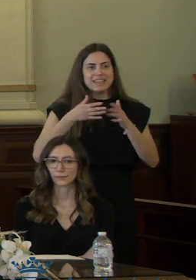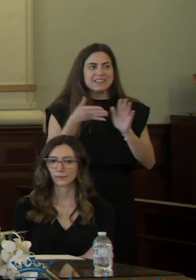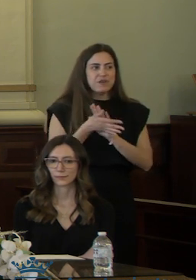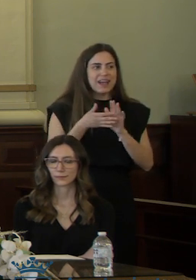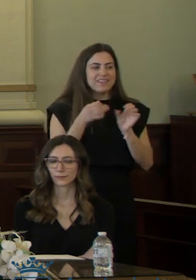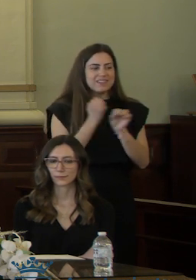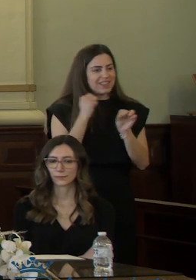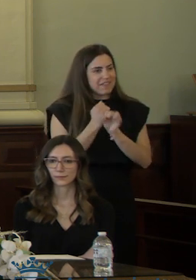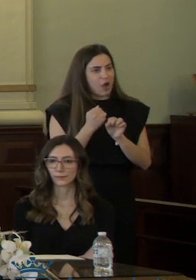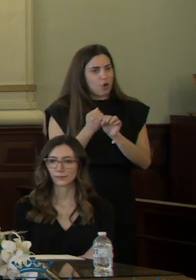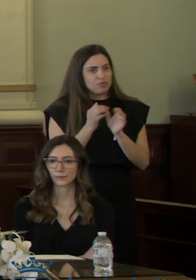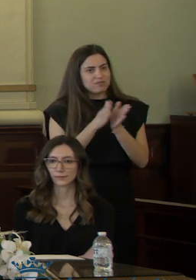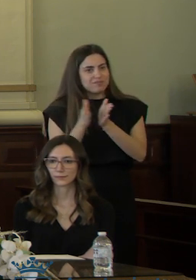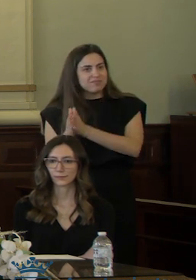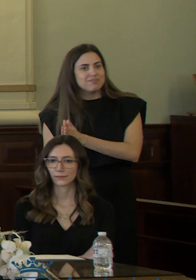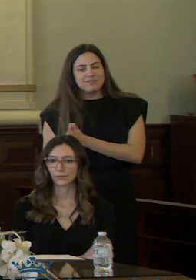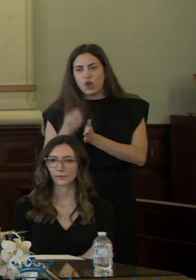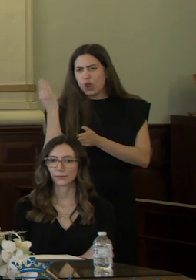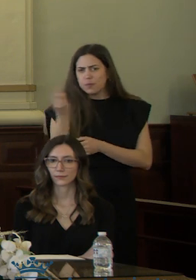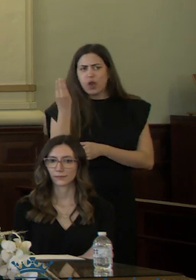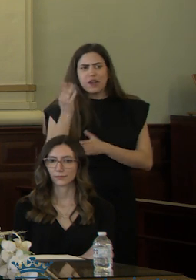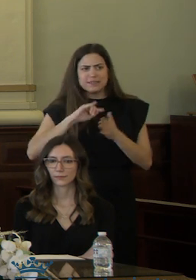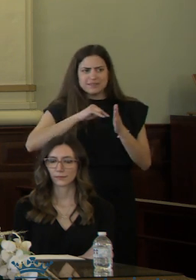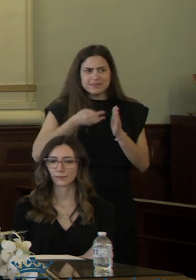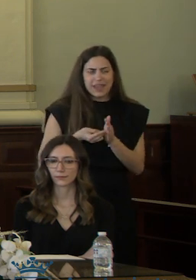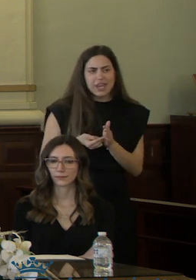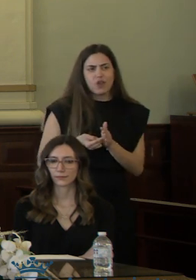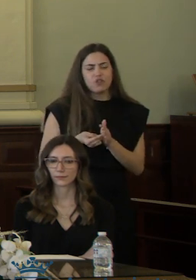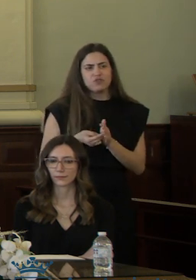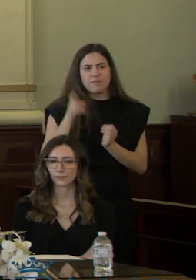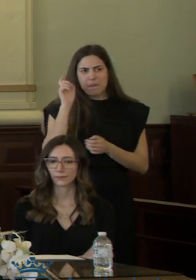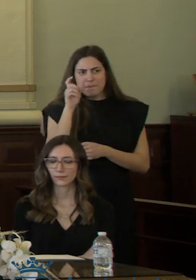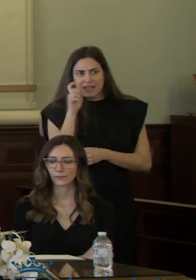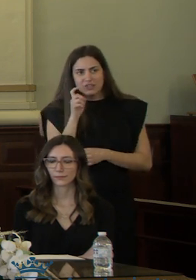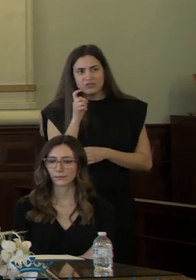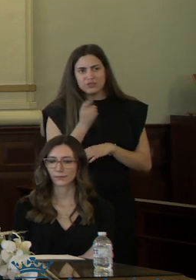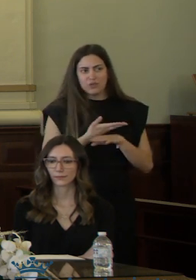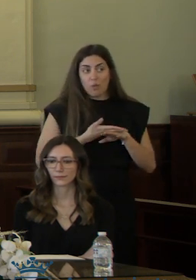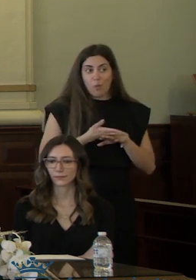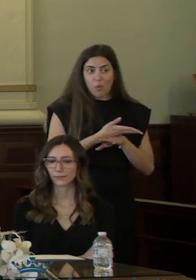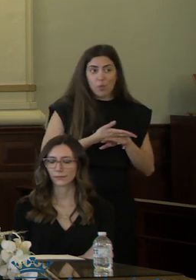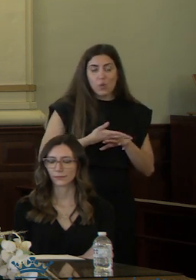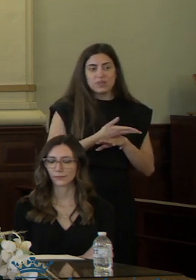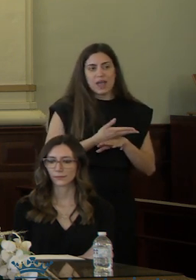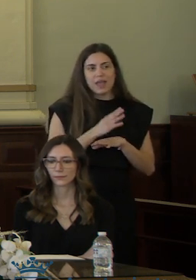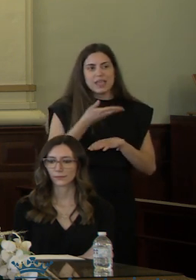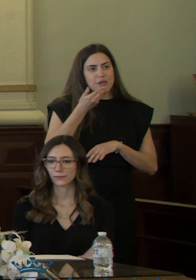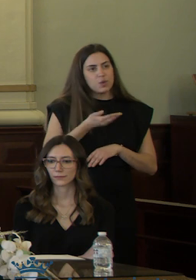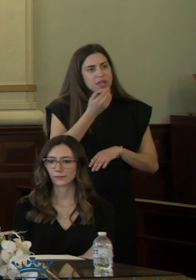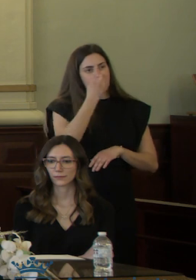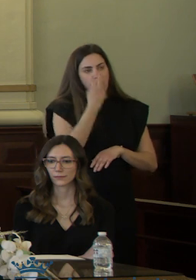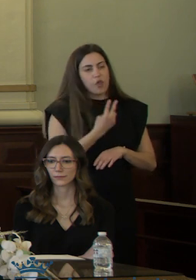personas, mis técnicos, mis maestros, tanto de la Junta, importante. En la ONCE contamos con